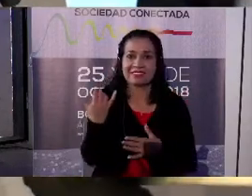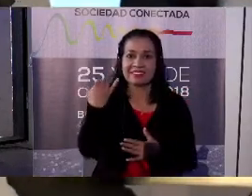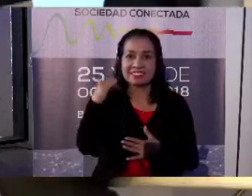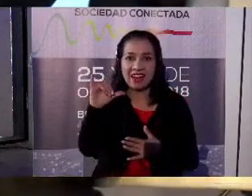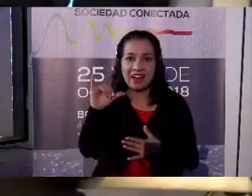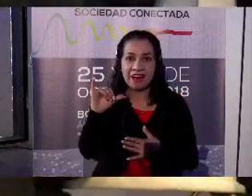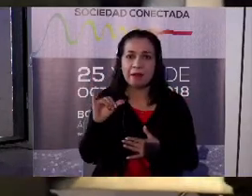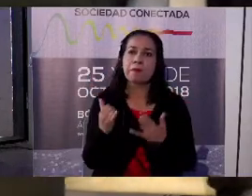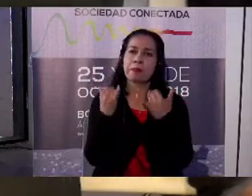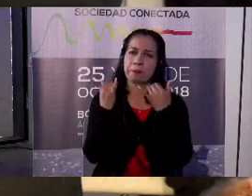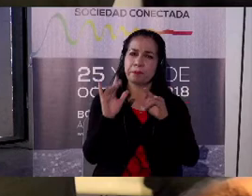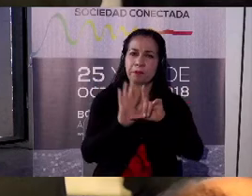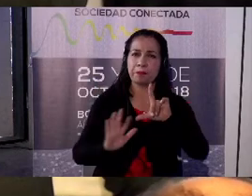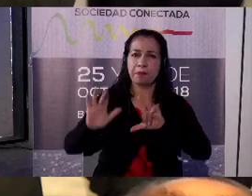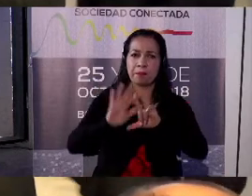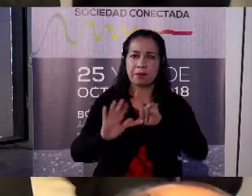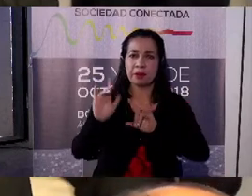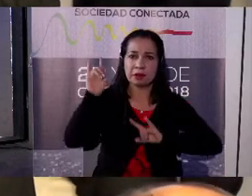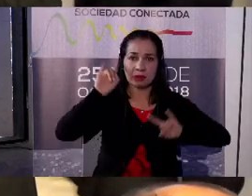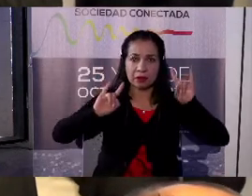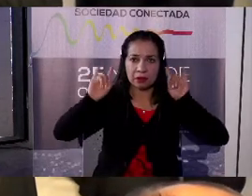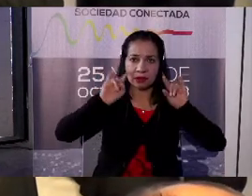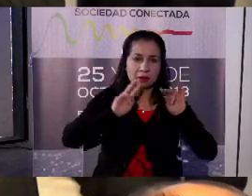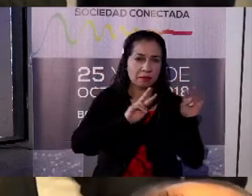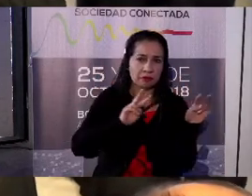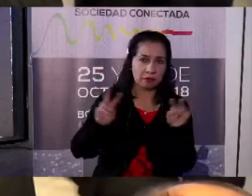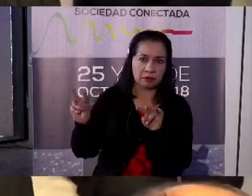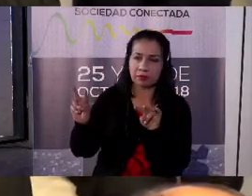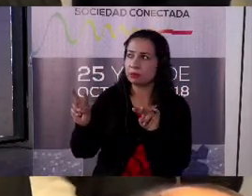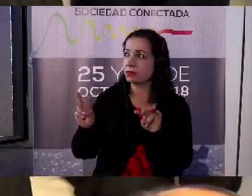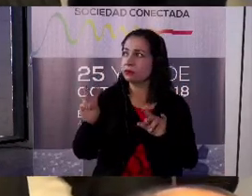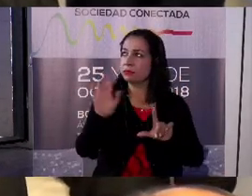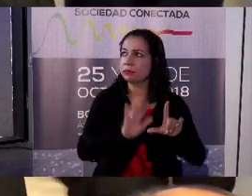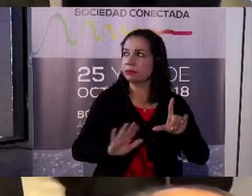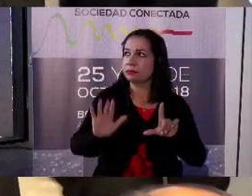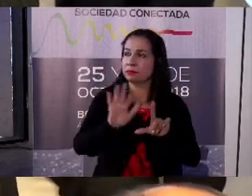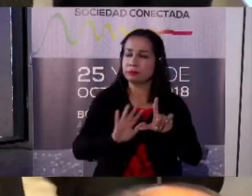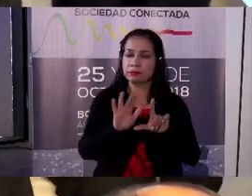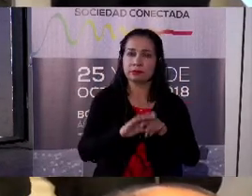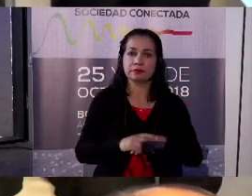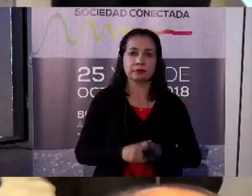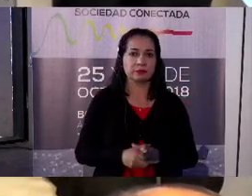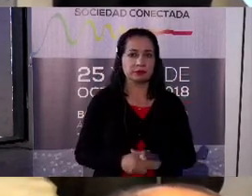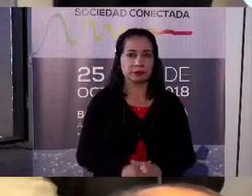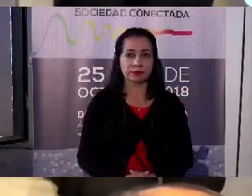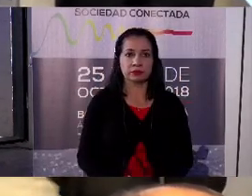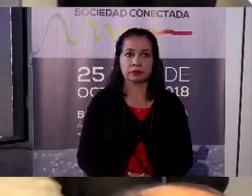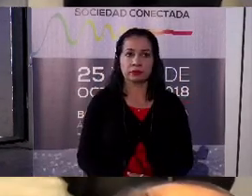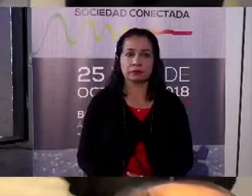vídeo tiene sonido si pueden reproducir El sonido del videoo